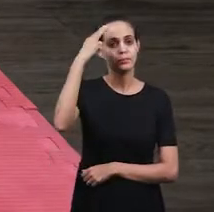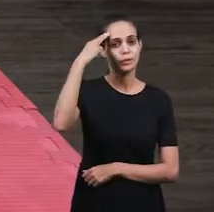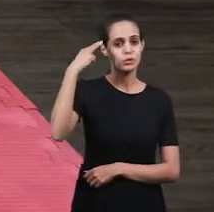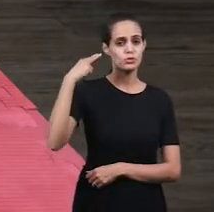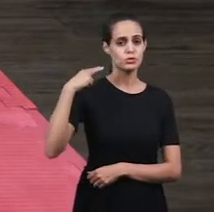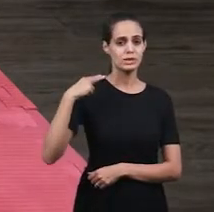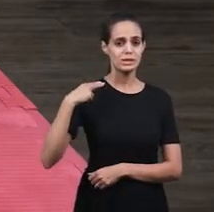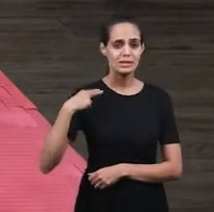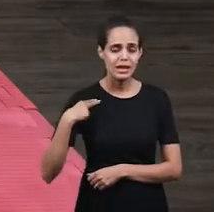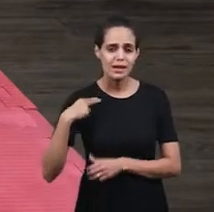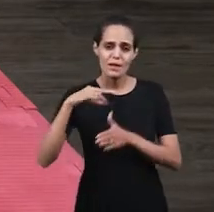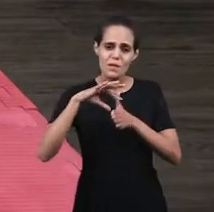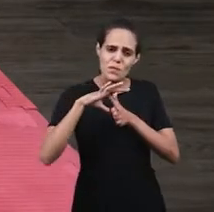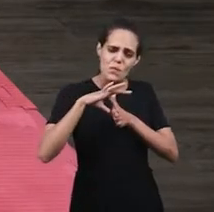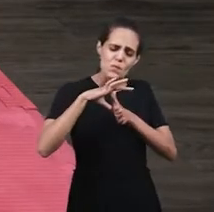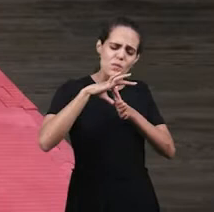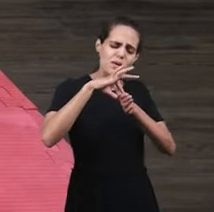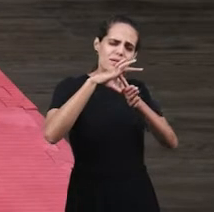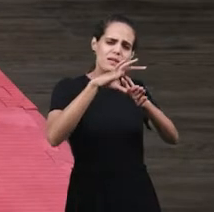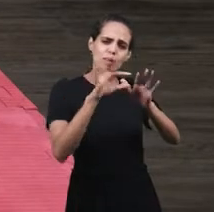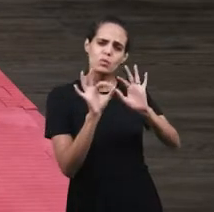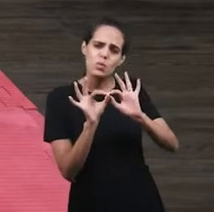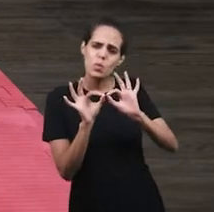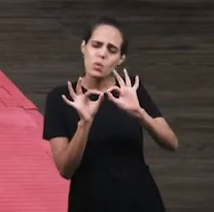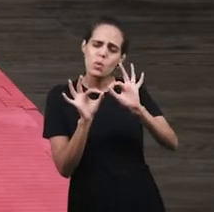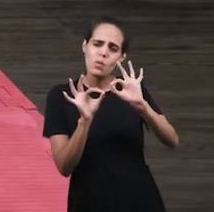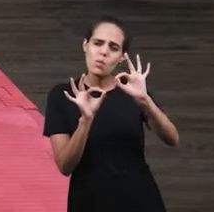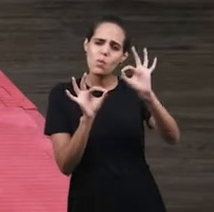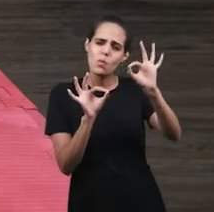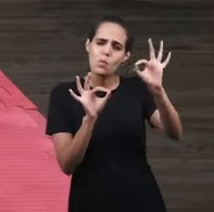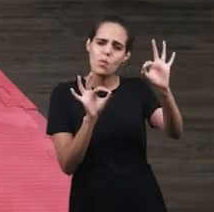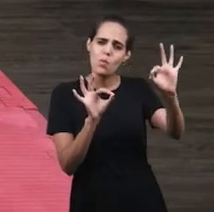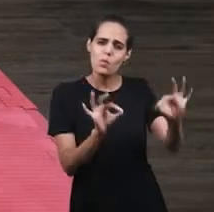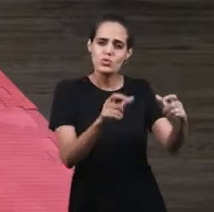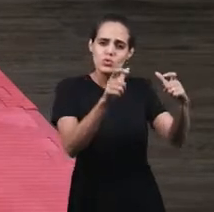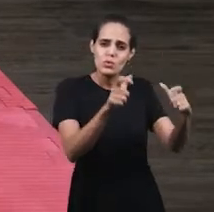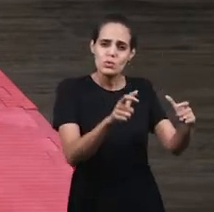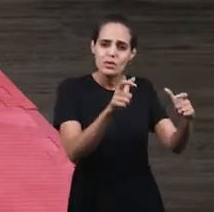llevado allá a Egipto.